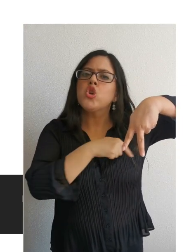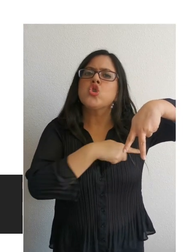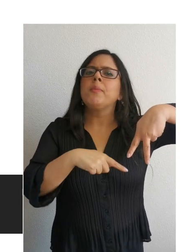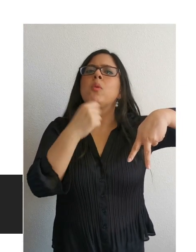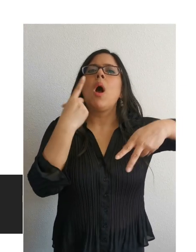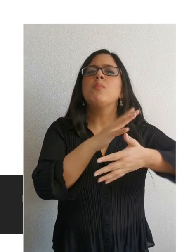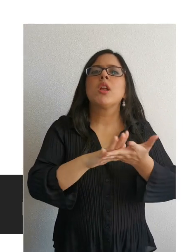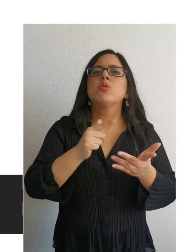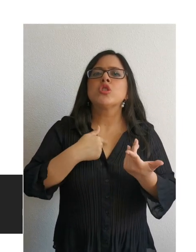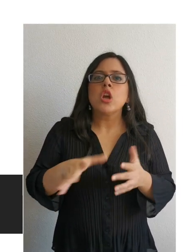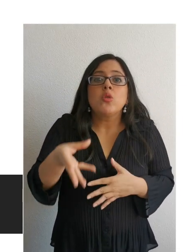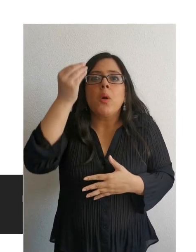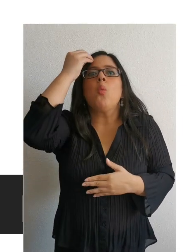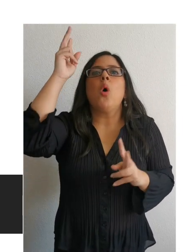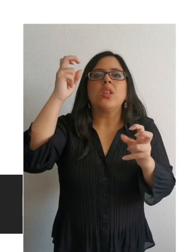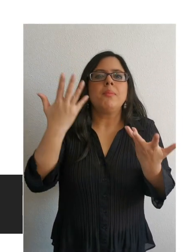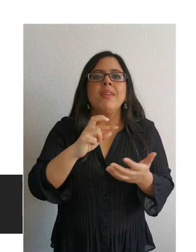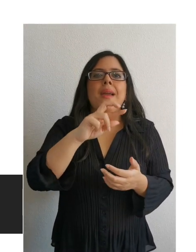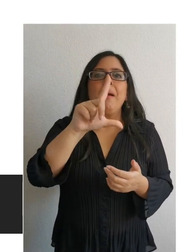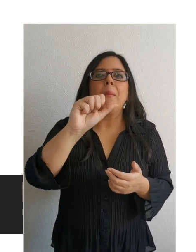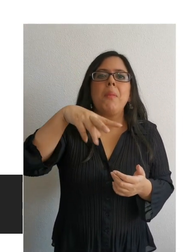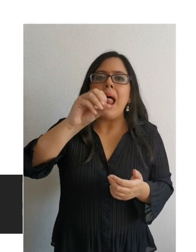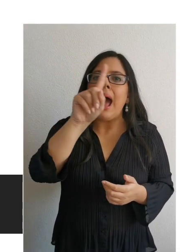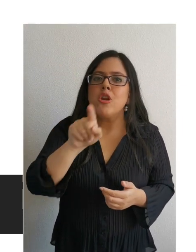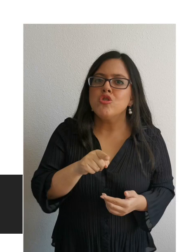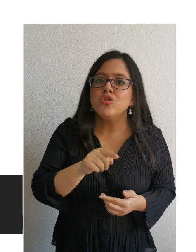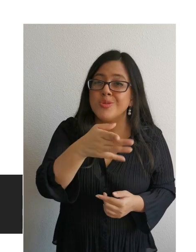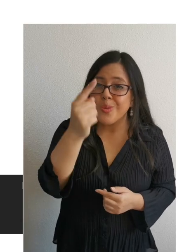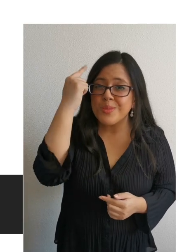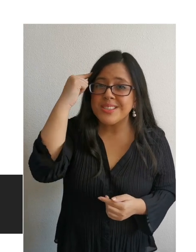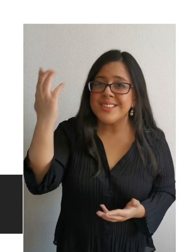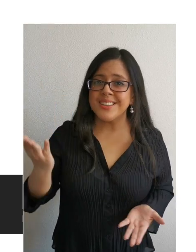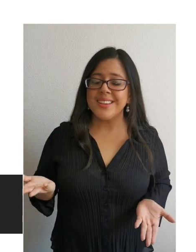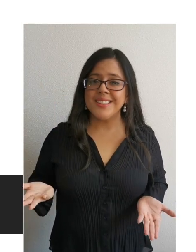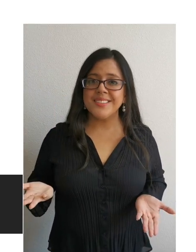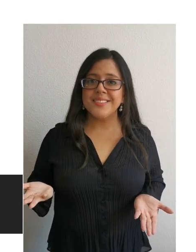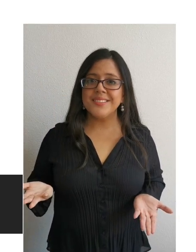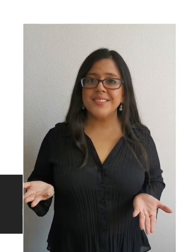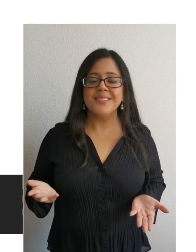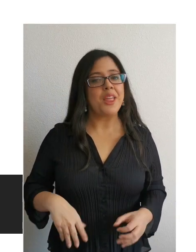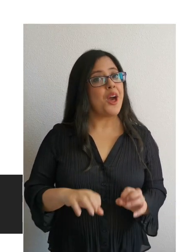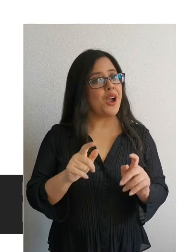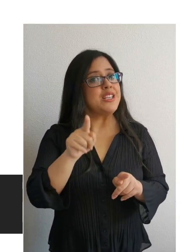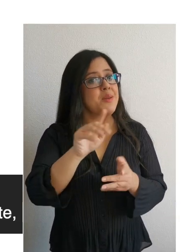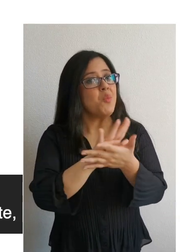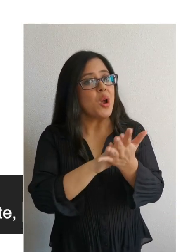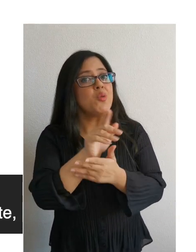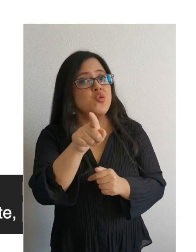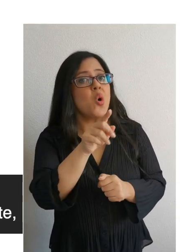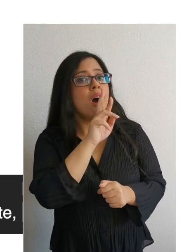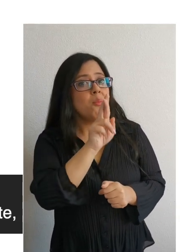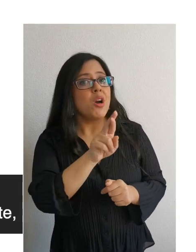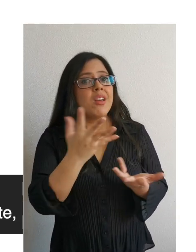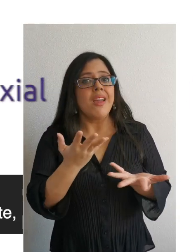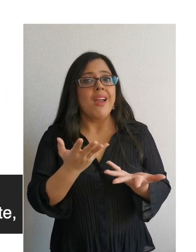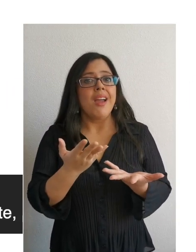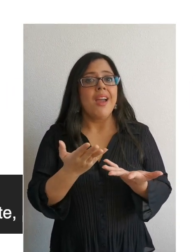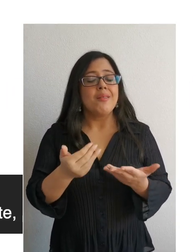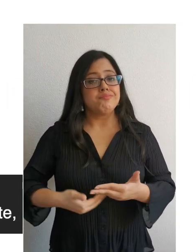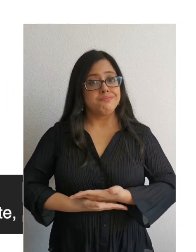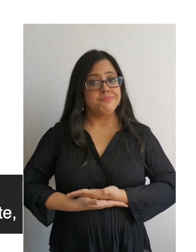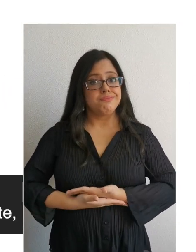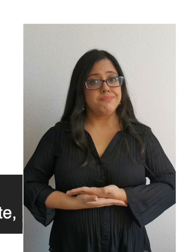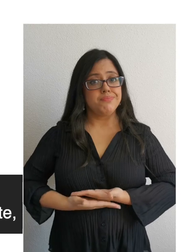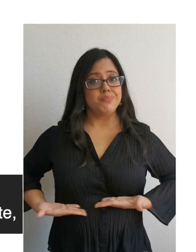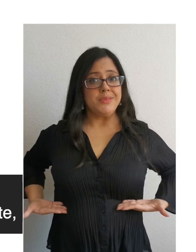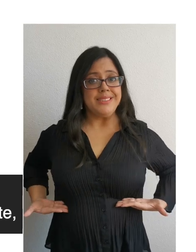si utilizamos el concepto de los planos? ¿Lo pensaste? Bueno, si respondiste